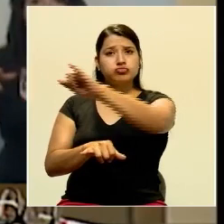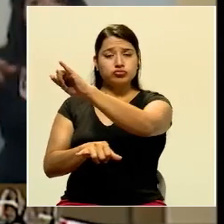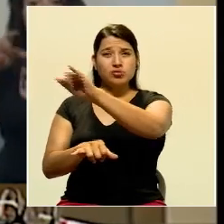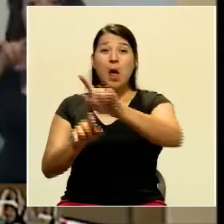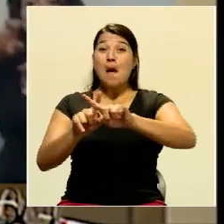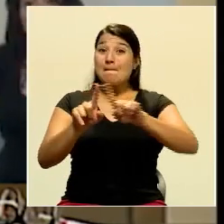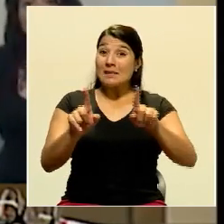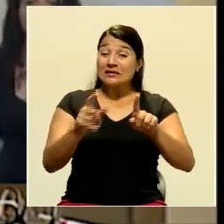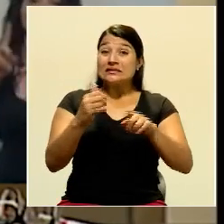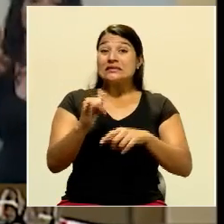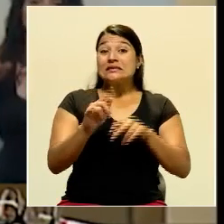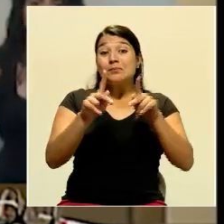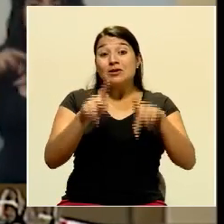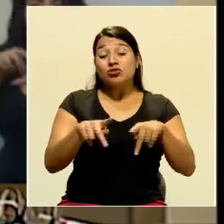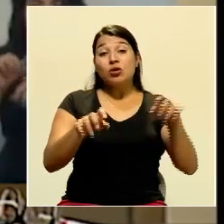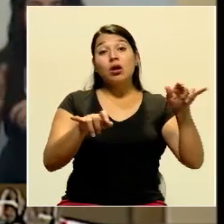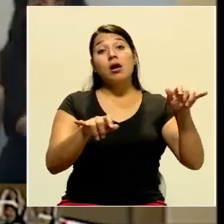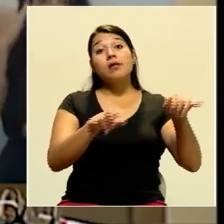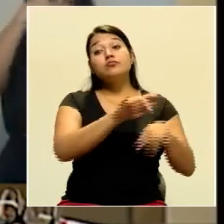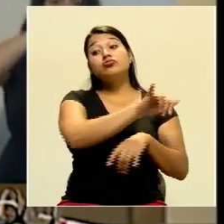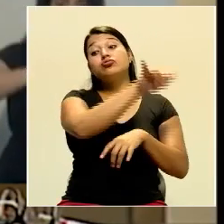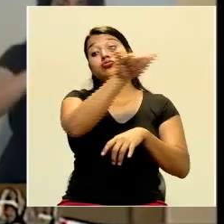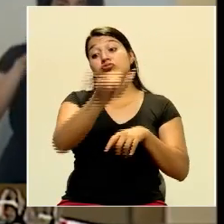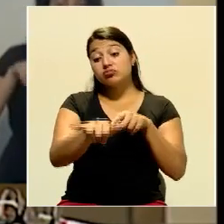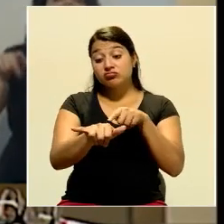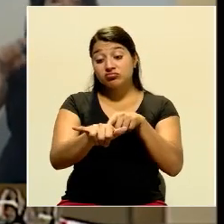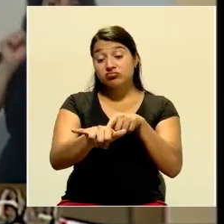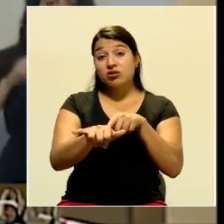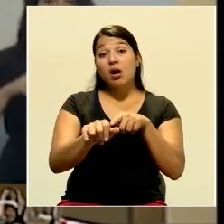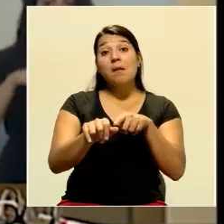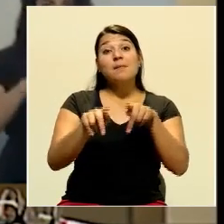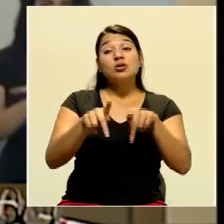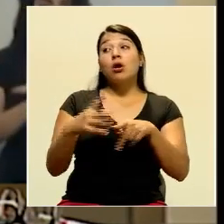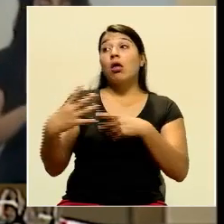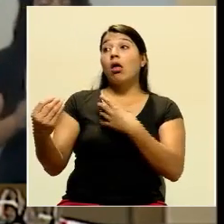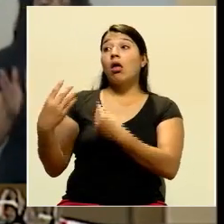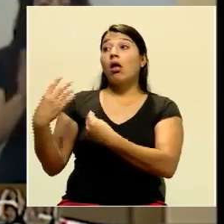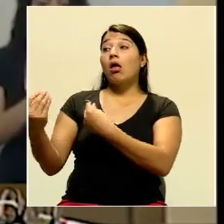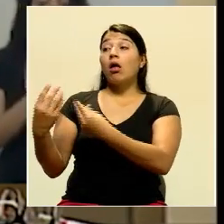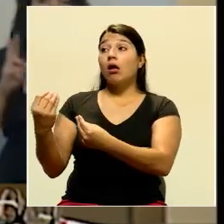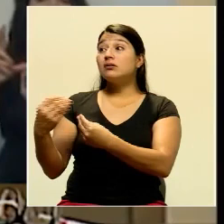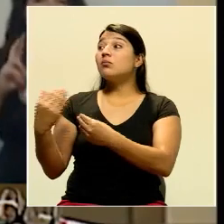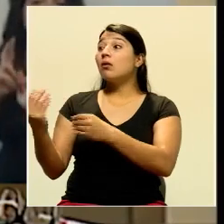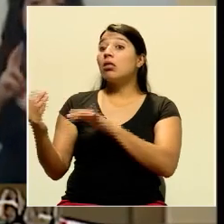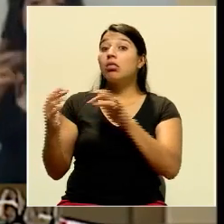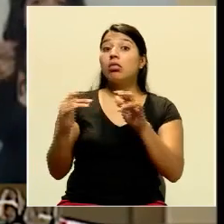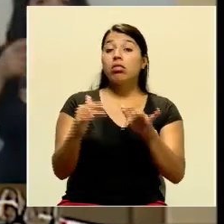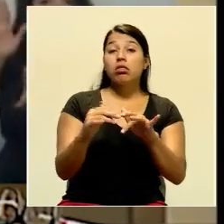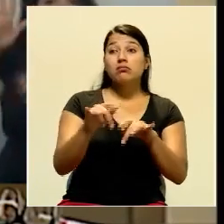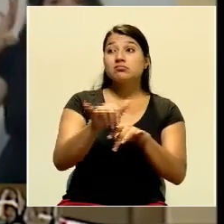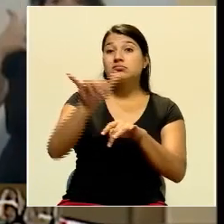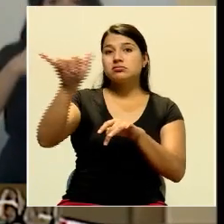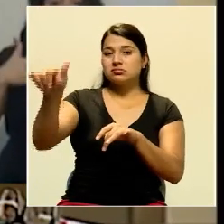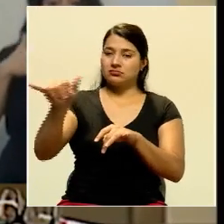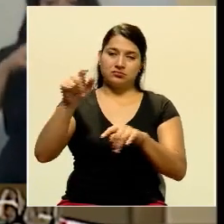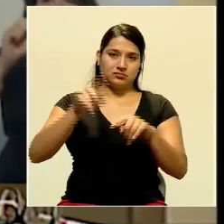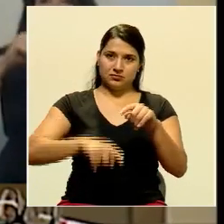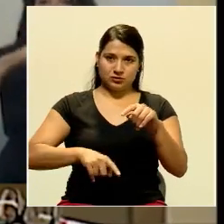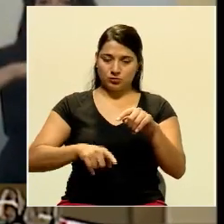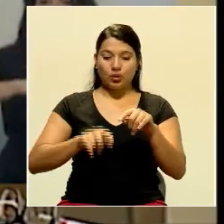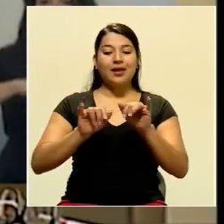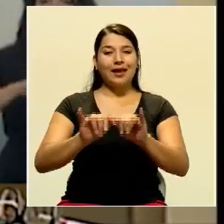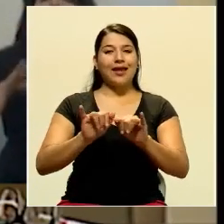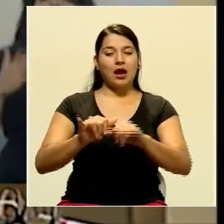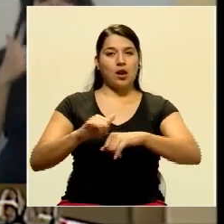En cuanto a las pruebas de residencia, como pruebas de residencia para el caso de los Estados Unidos, se permite la licencia